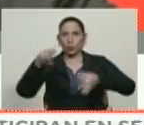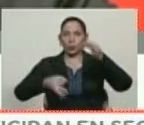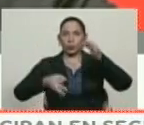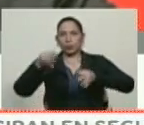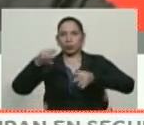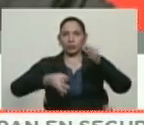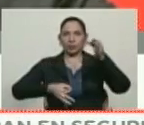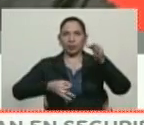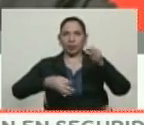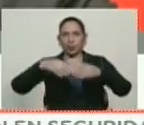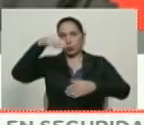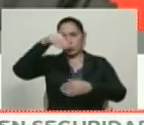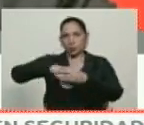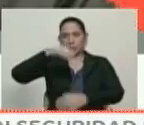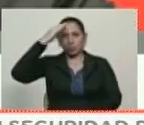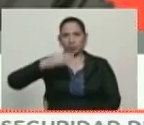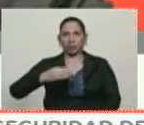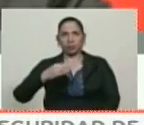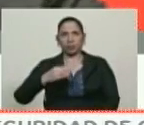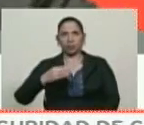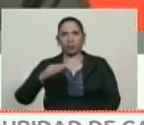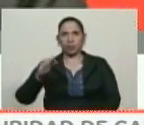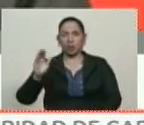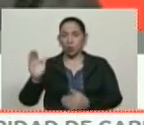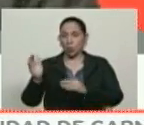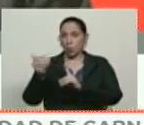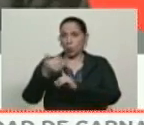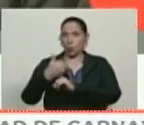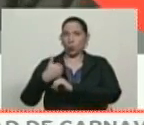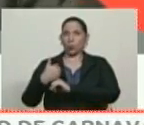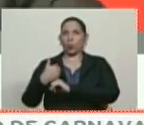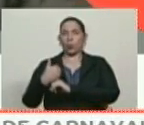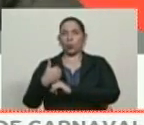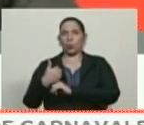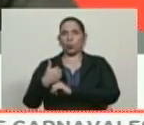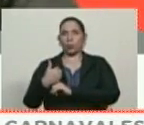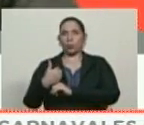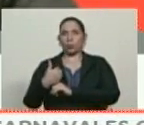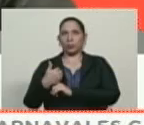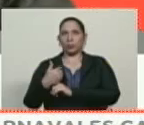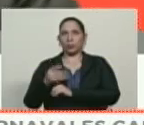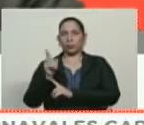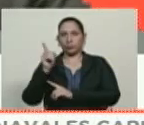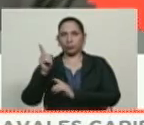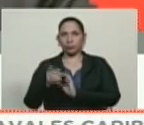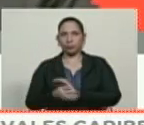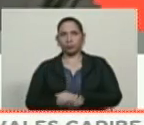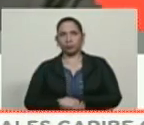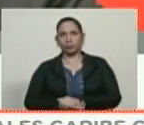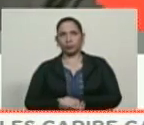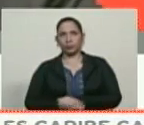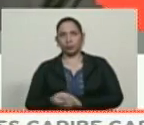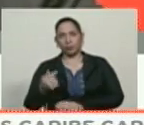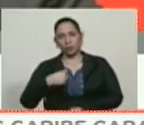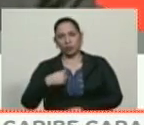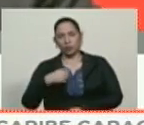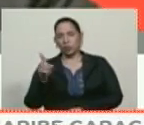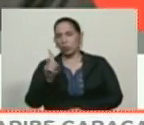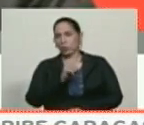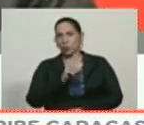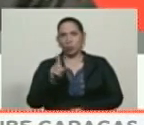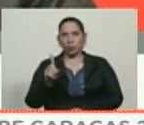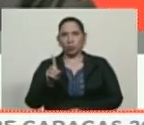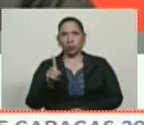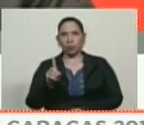militar. Nadie lo oculta en Washington. Y quisiera decir que yo no descarto